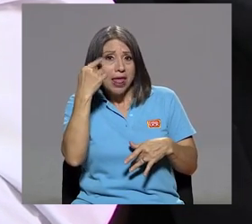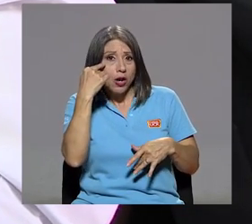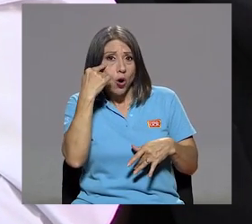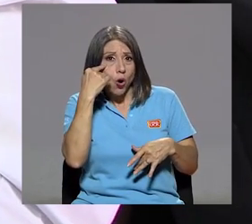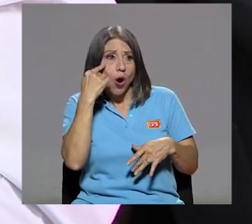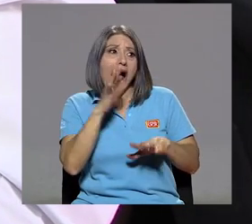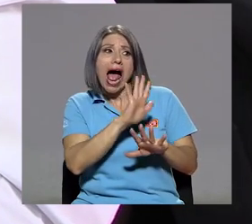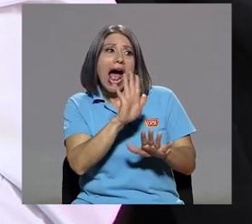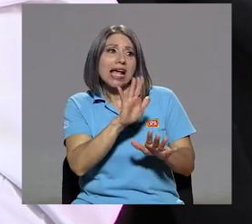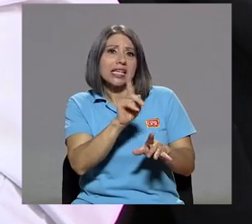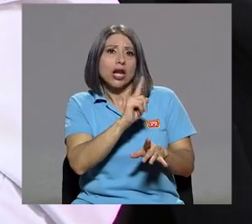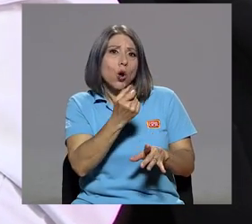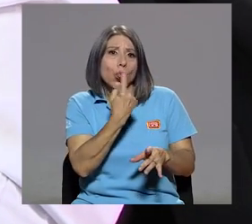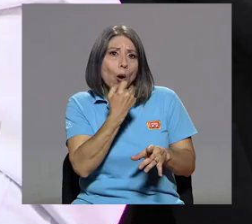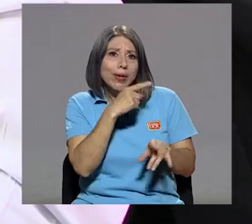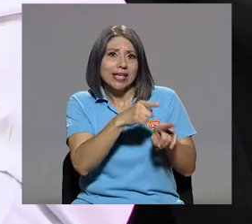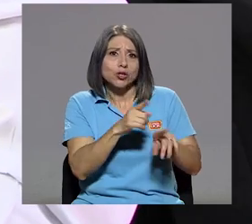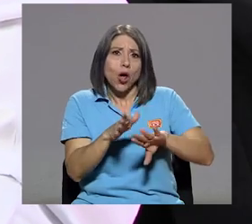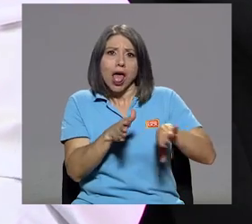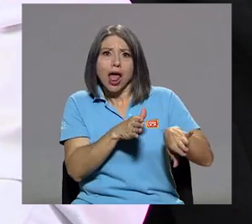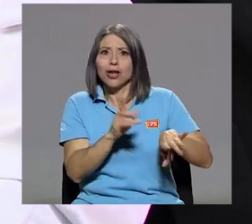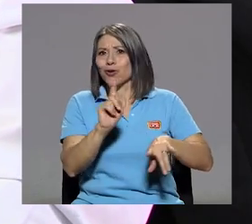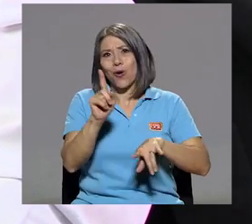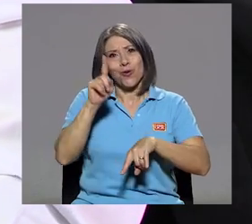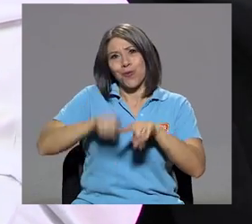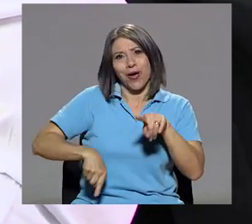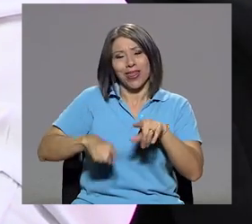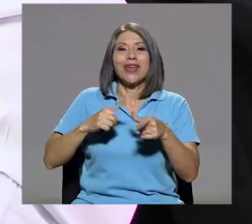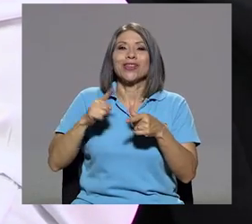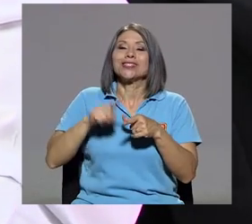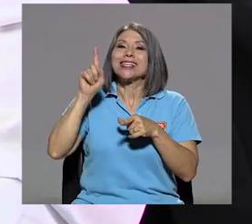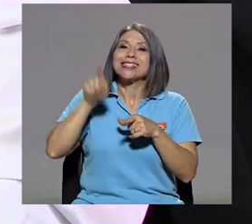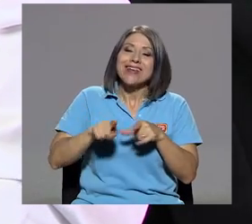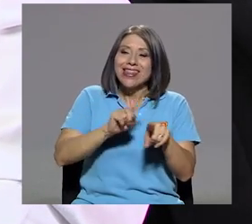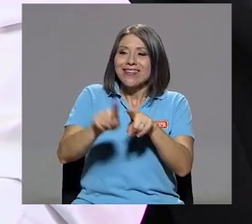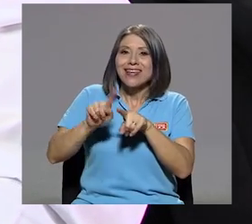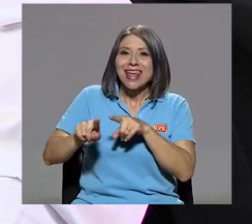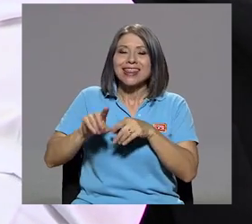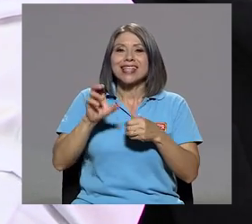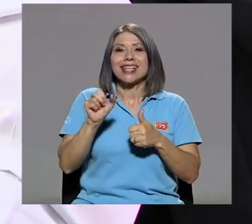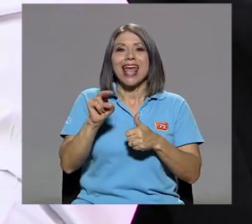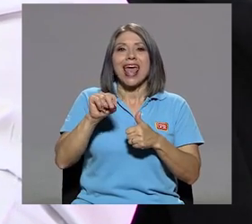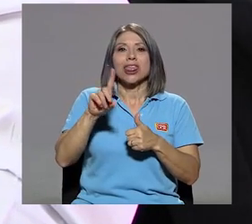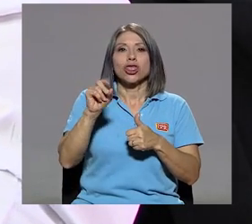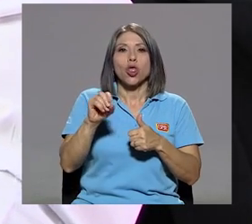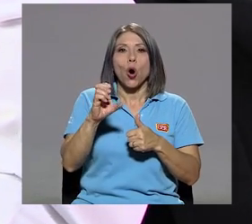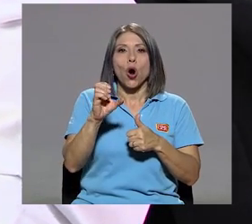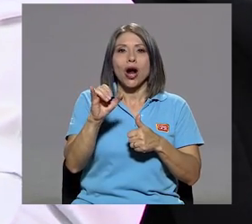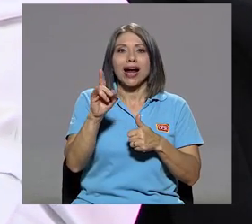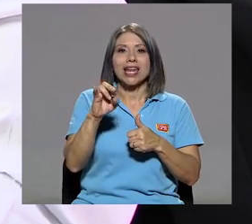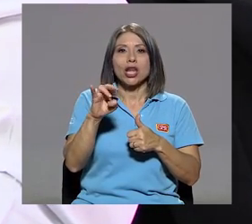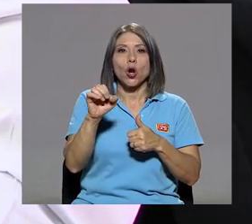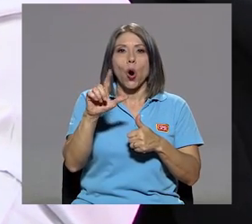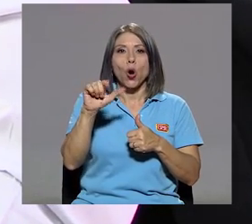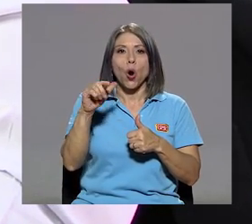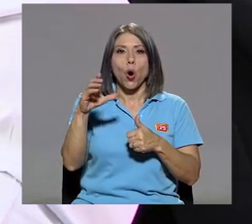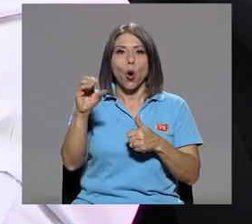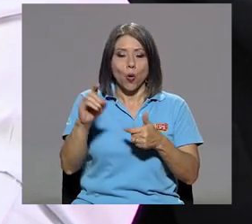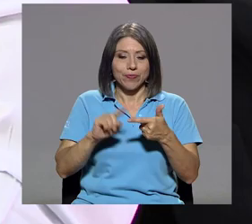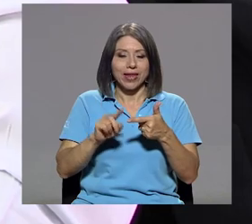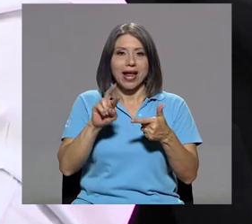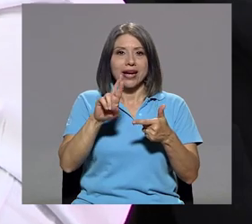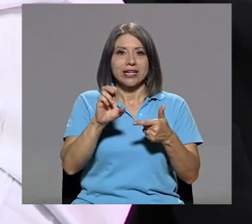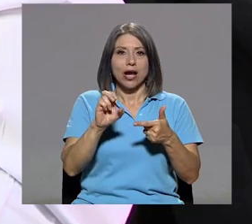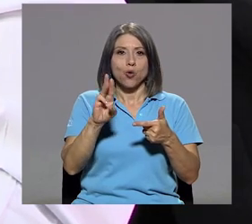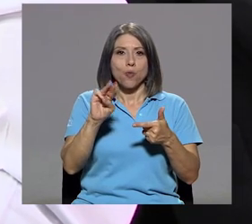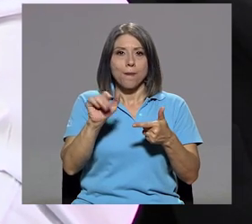voy a descompensar de otra cosa. Entonces ahí es donde uno se acompaña el endocrinólogo, se acompaña el reumatólogo, el neurólogo, el que corresponda, para